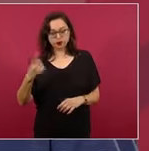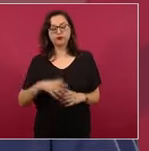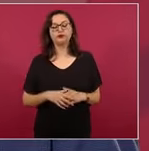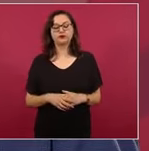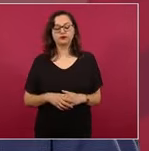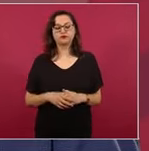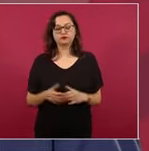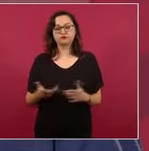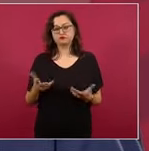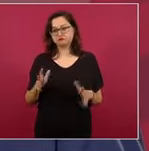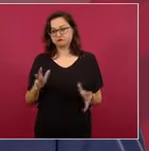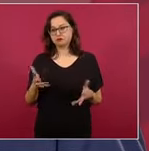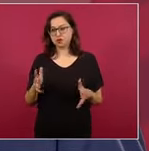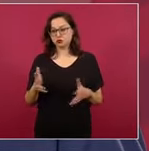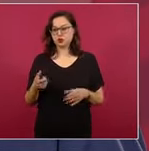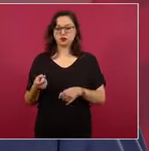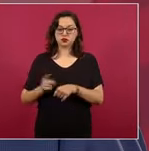en promedio,